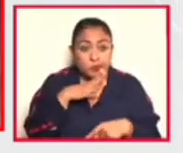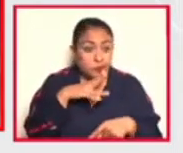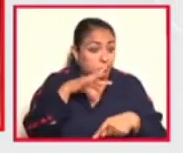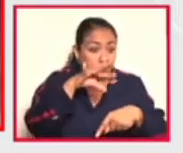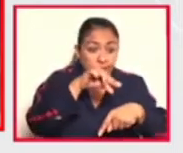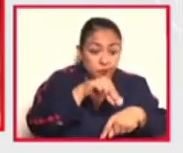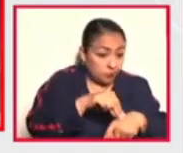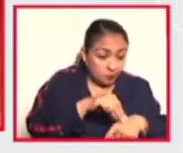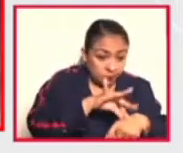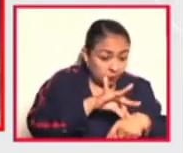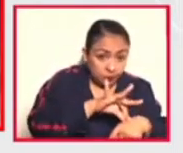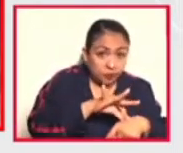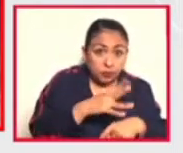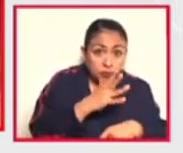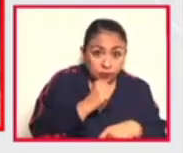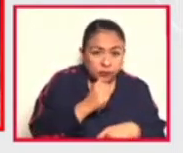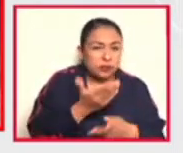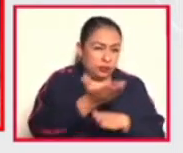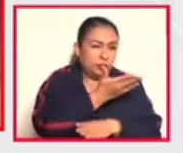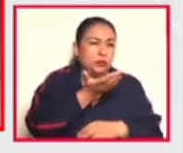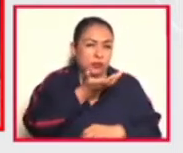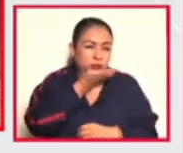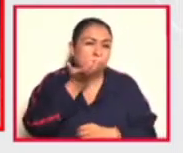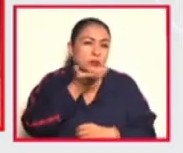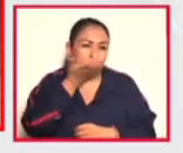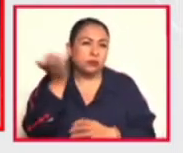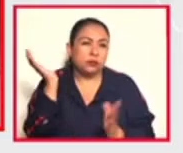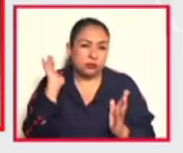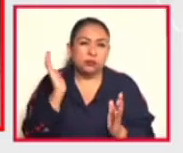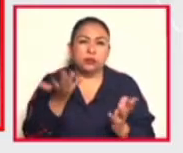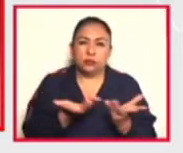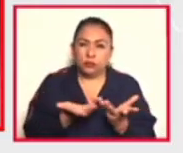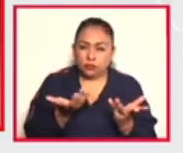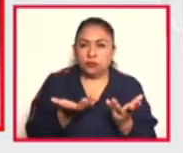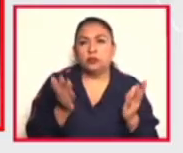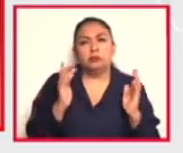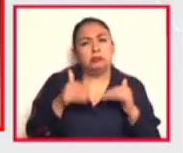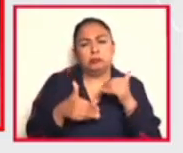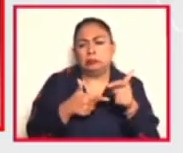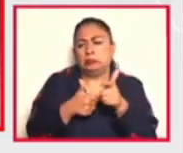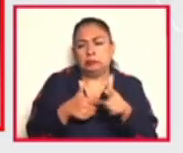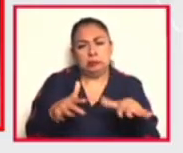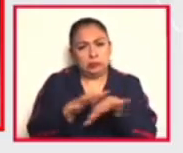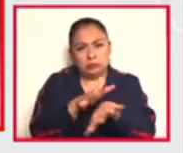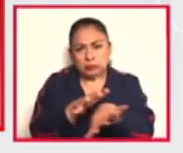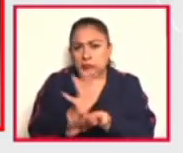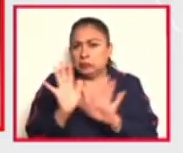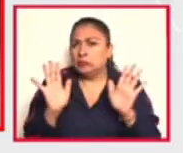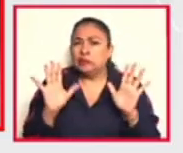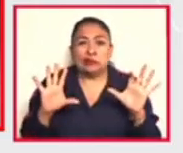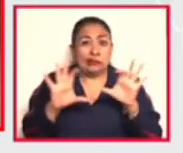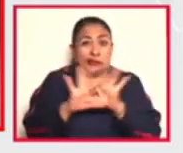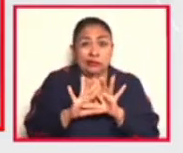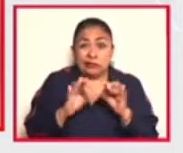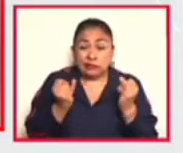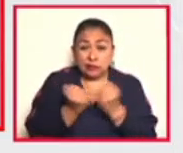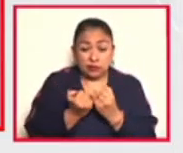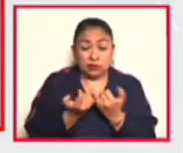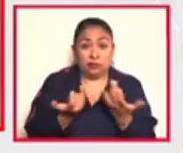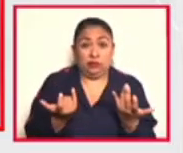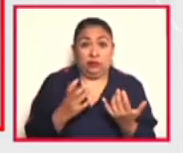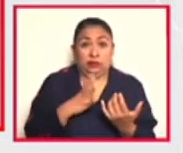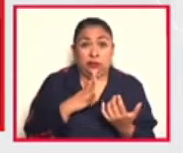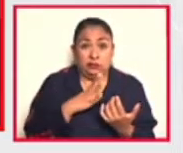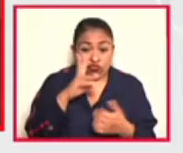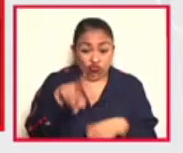que habíamos estado acostumbrados a hacer y lo va a seguir modificando, no tiene nada que ver con la presencia.